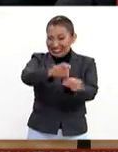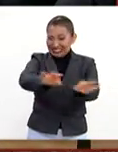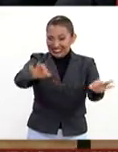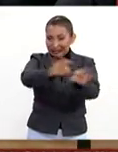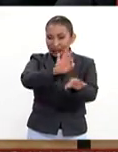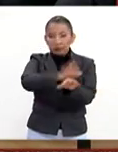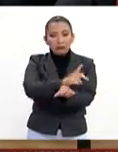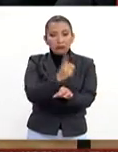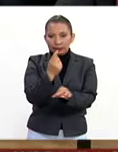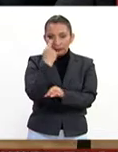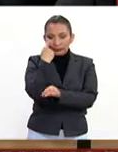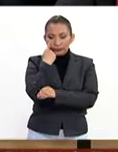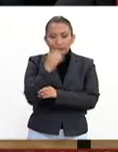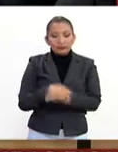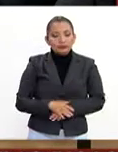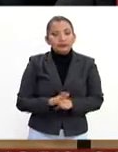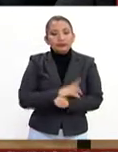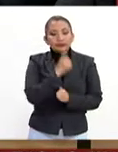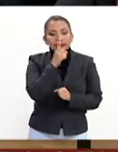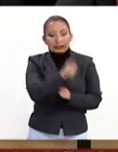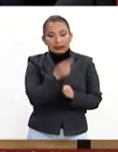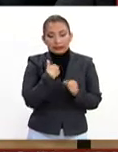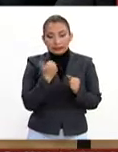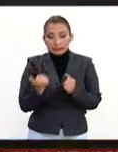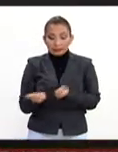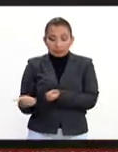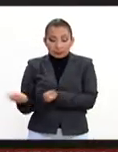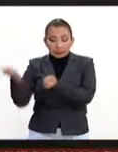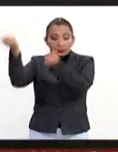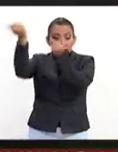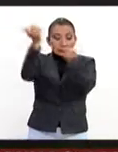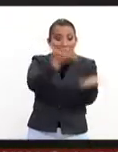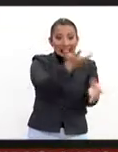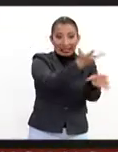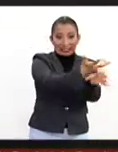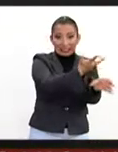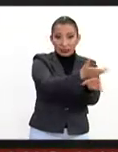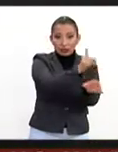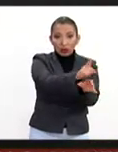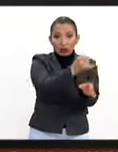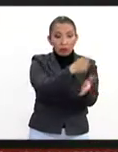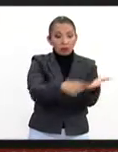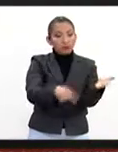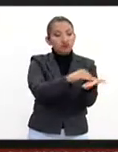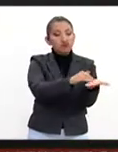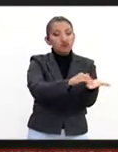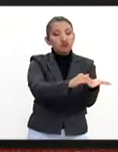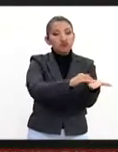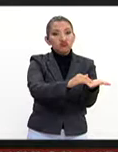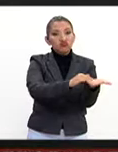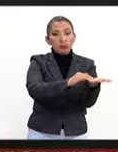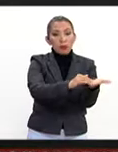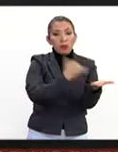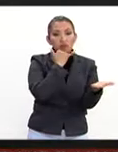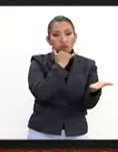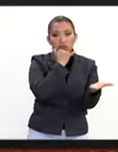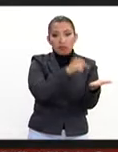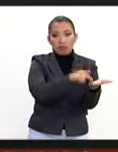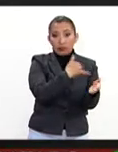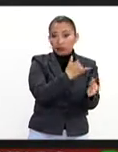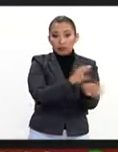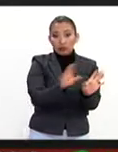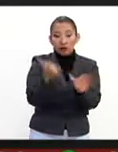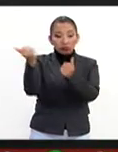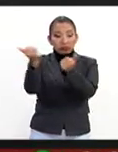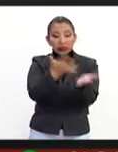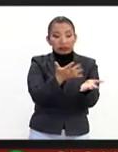relevante. ¿Por qué? Porque las importaciones no son deducibles, como sí lo son en el modelo actual. Entonces, lo que tú